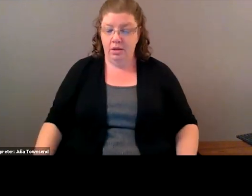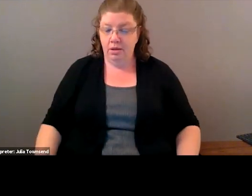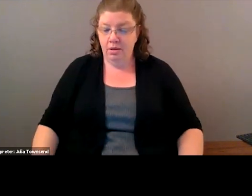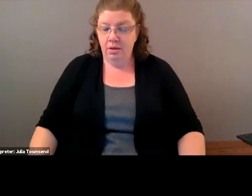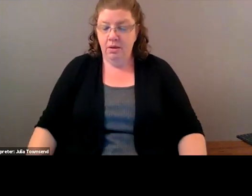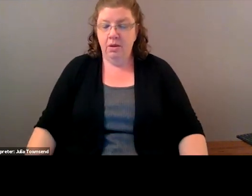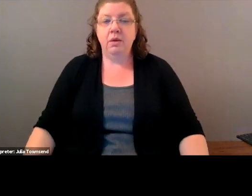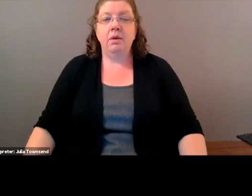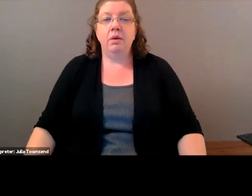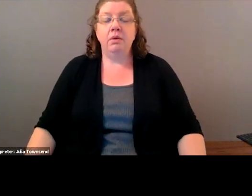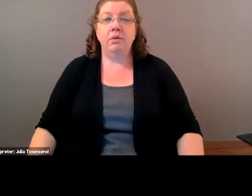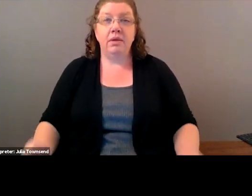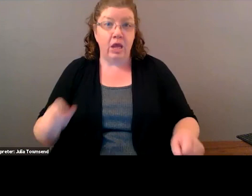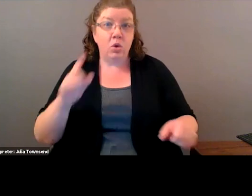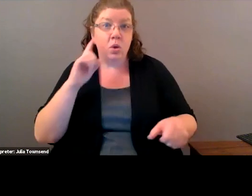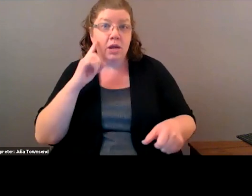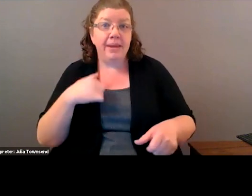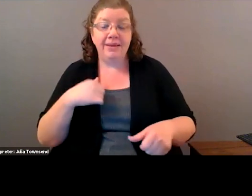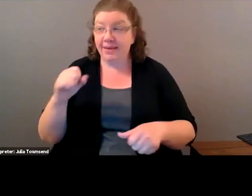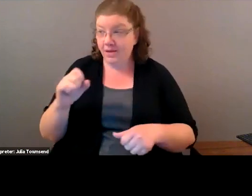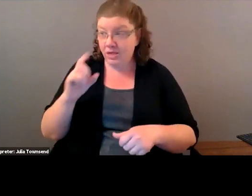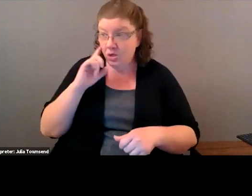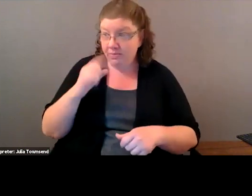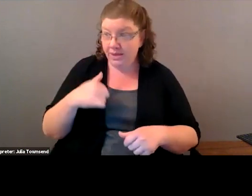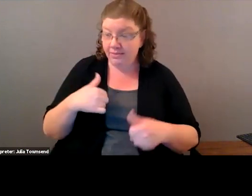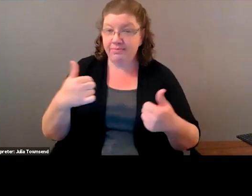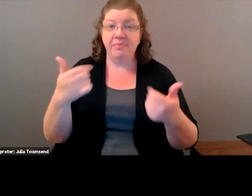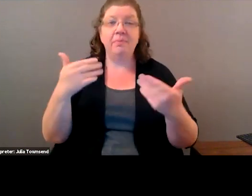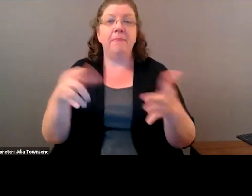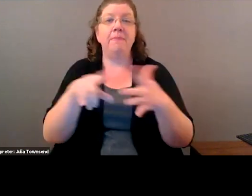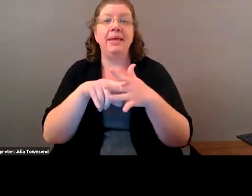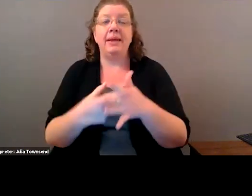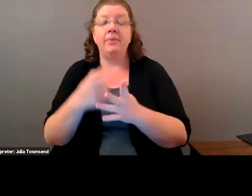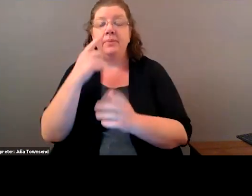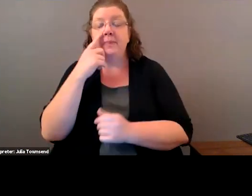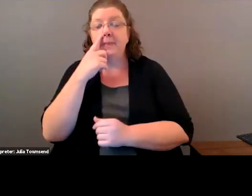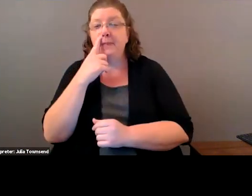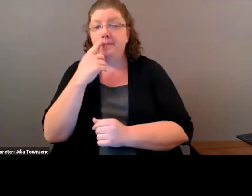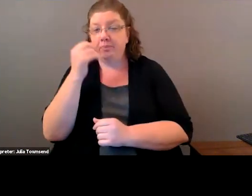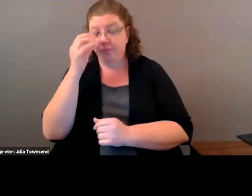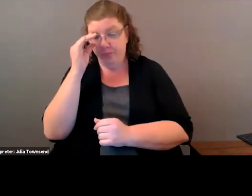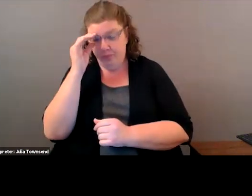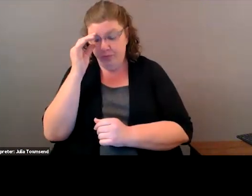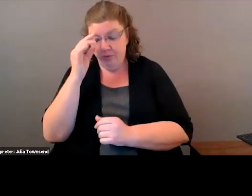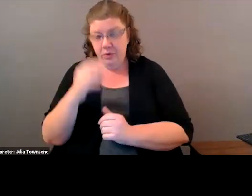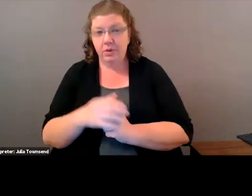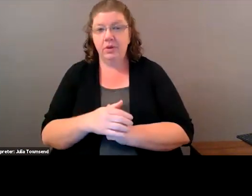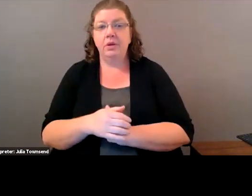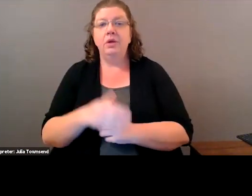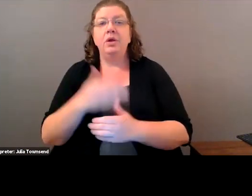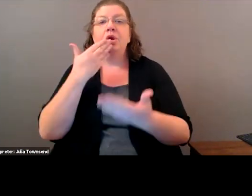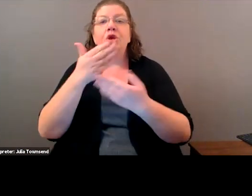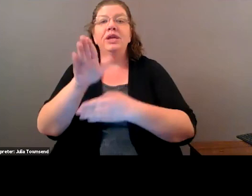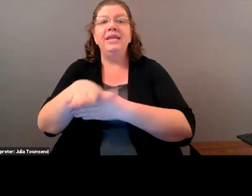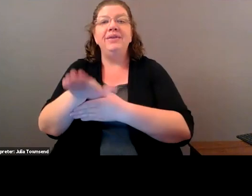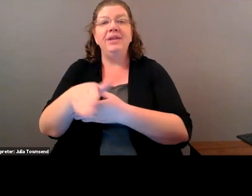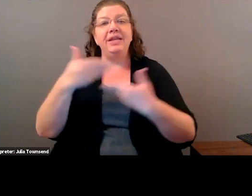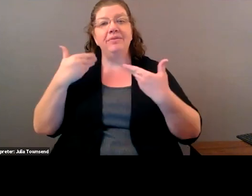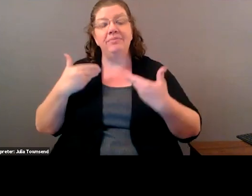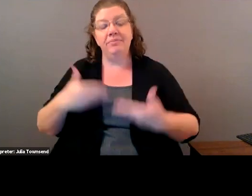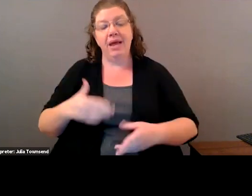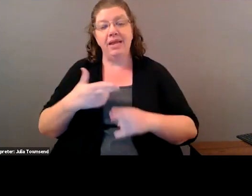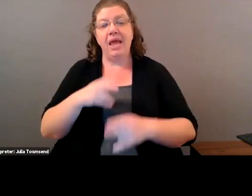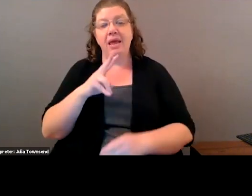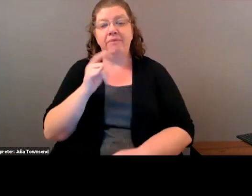¿Sí me escucha? Sí, puede empezar. Ok. Buenas noches. Mi nombre es Víctor Carmona.